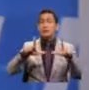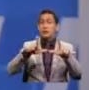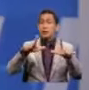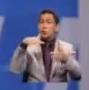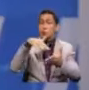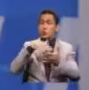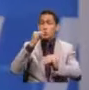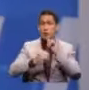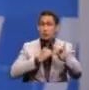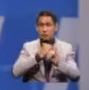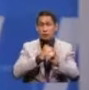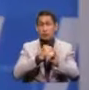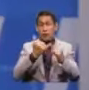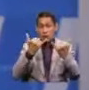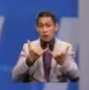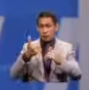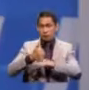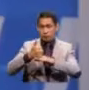ofrecieron solucionar el tema.